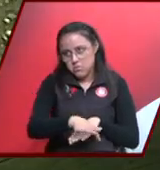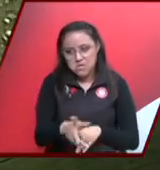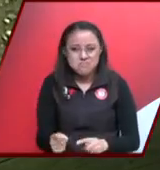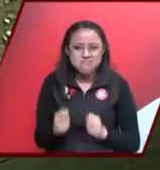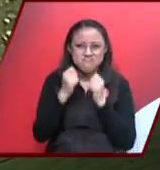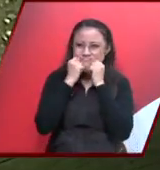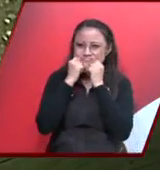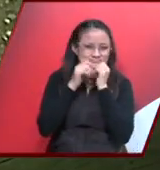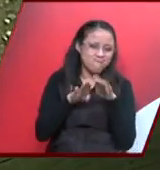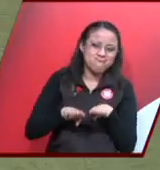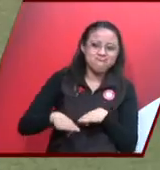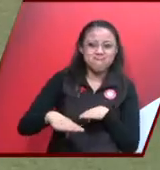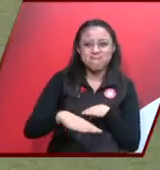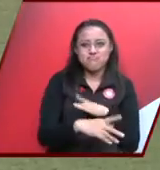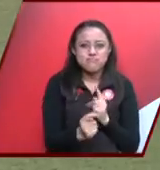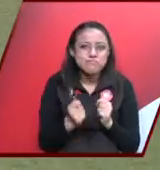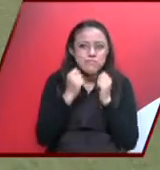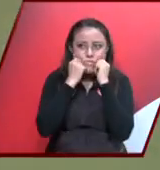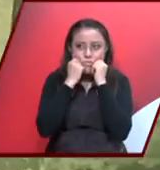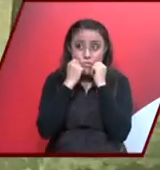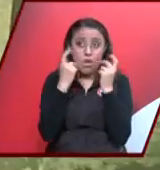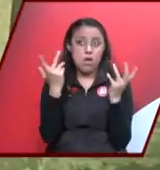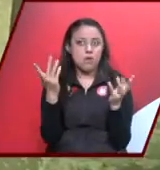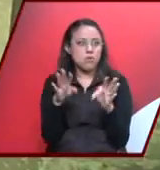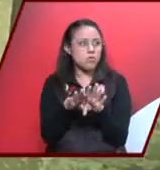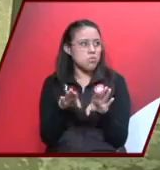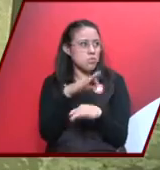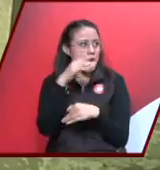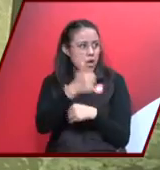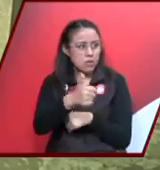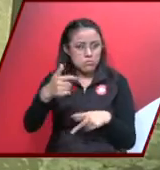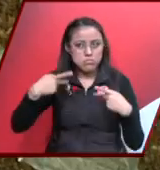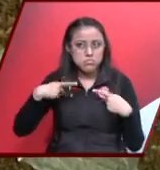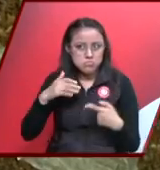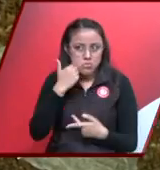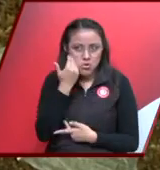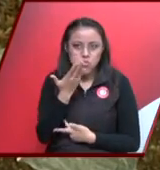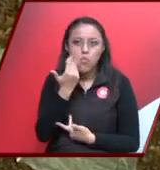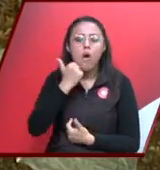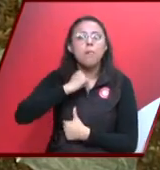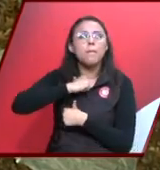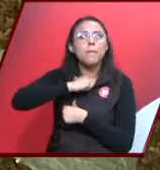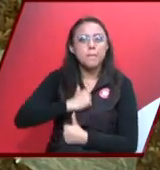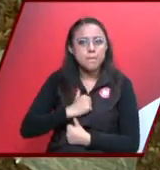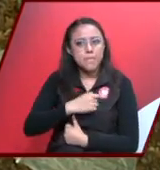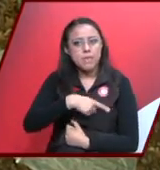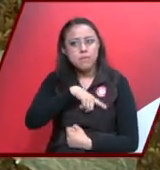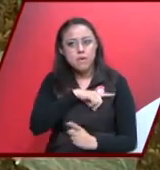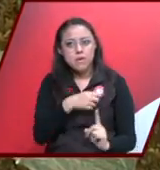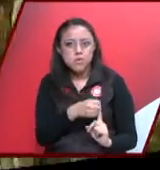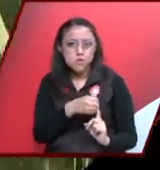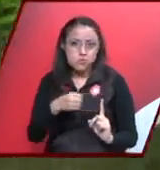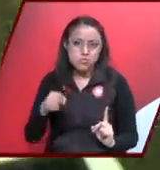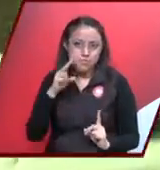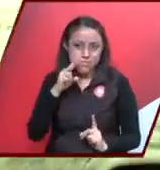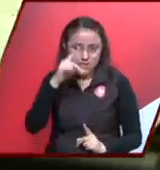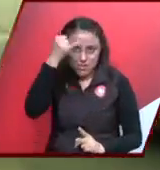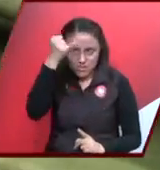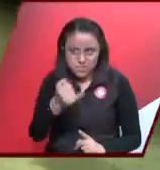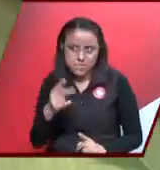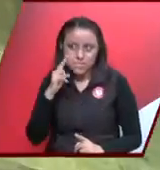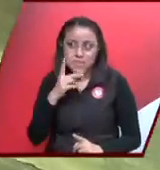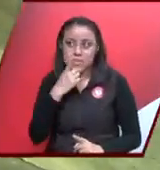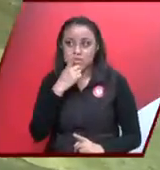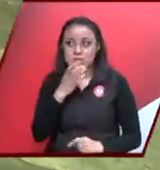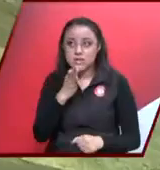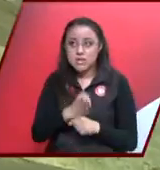No, pues entonces que todo mundo haga lo que quiera. Porque aquí no hay una autoridad que ponga orden. Pues como todo indica que es